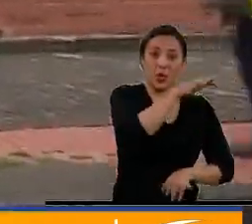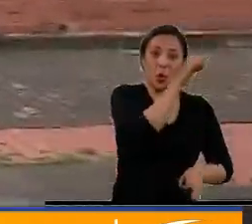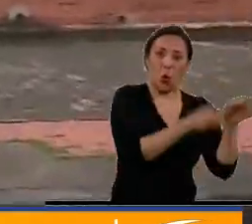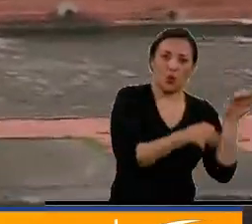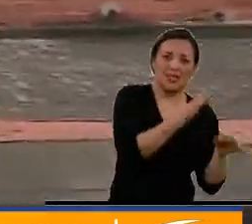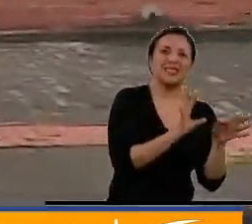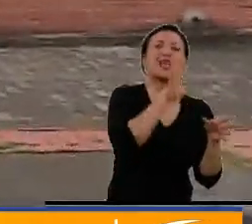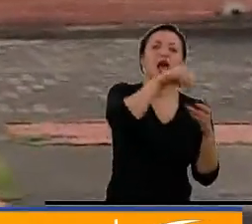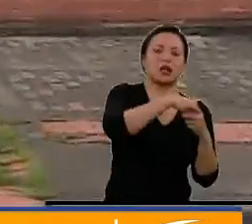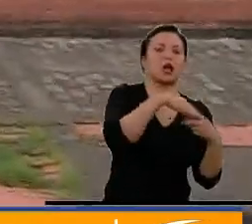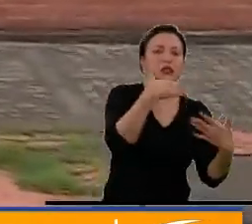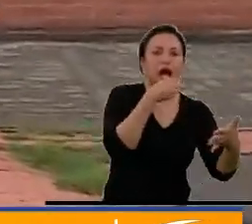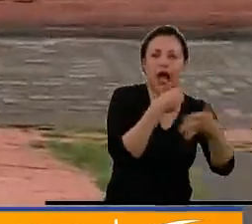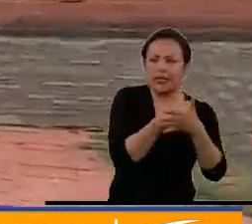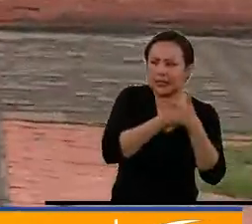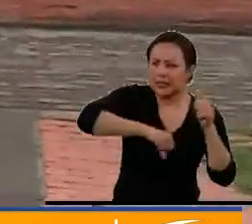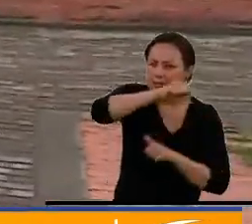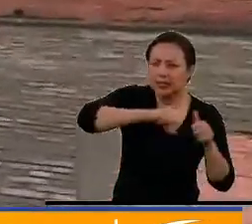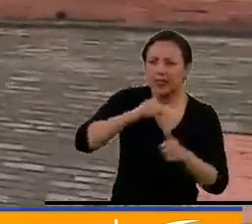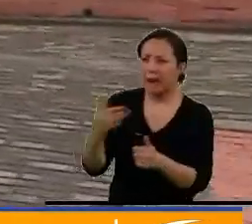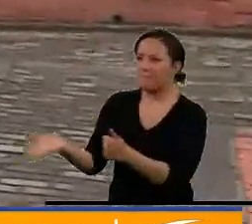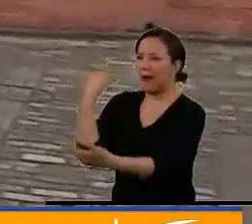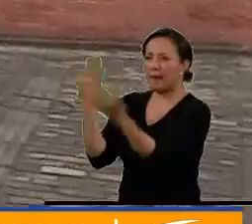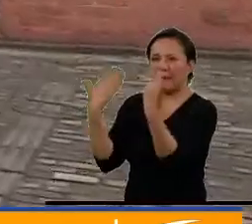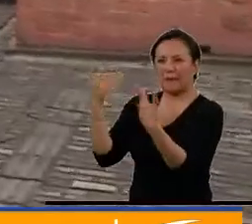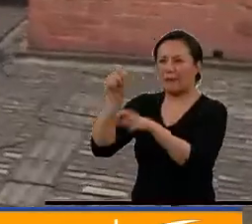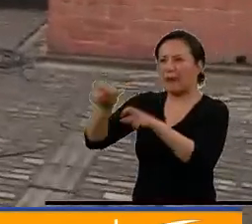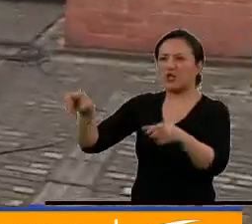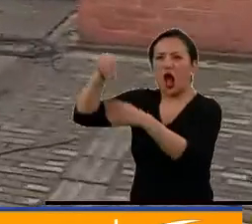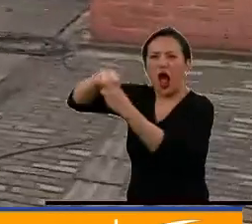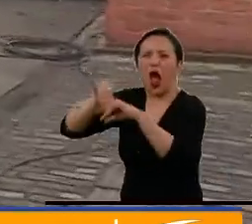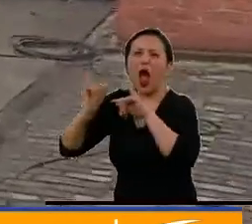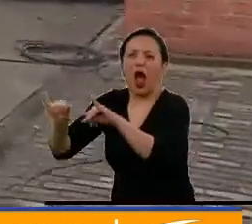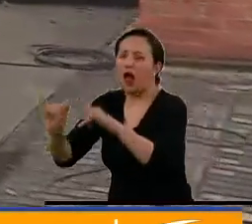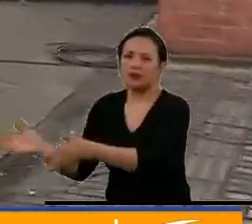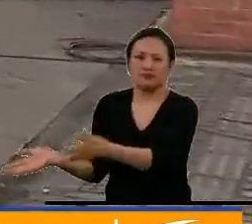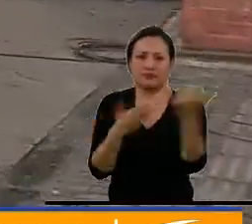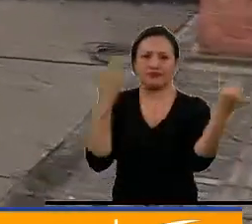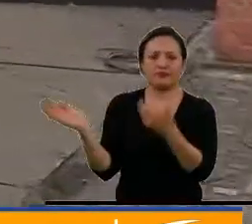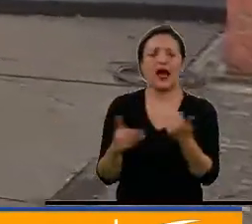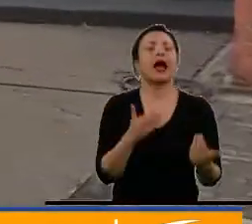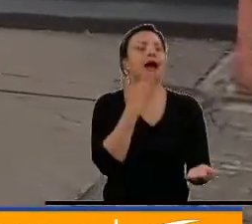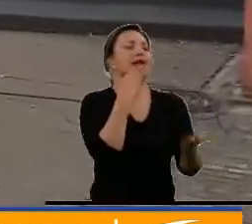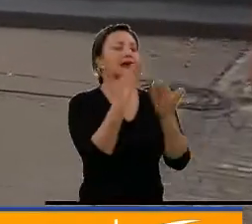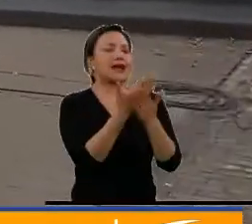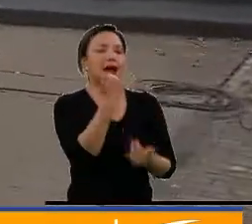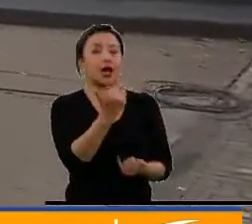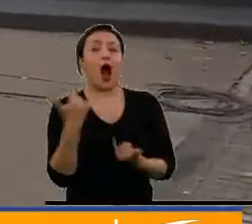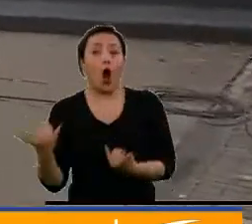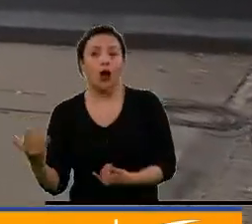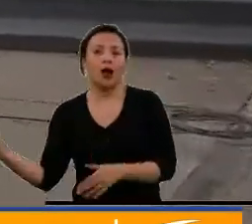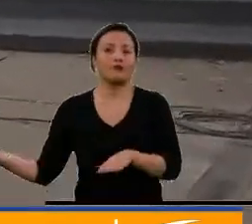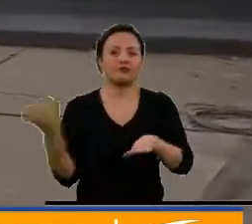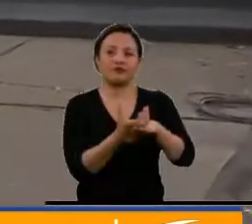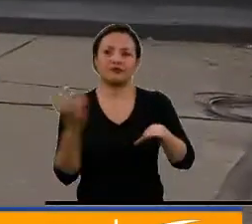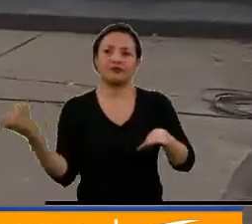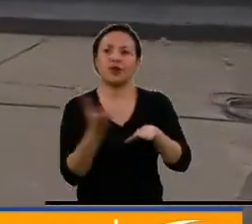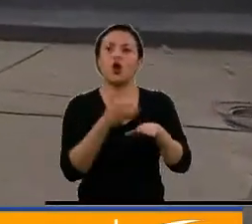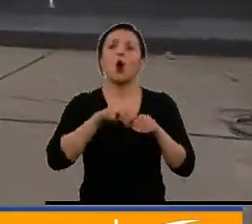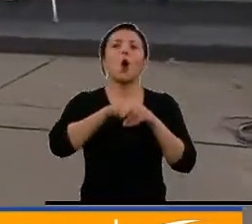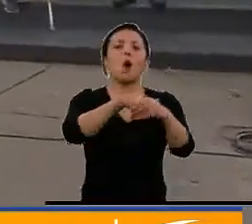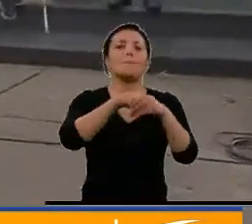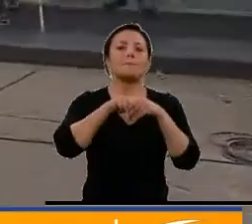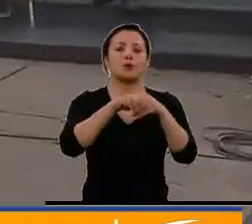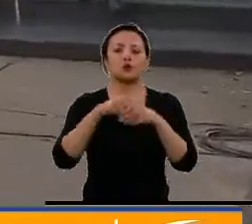la descongestión del 24% de las estaciones de policía. Bueno, coronel, muchas gracias. En este momento ya están ingresando a los buses de la policía y